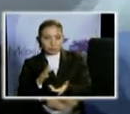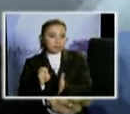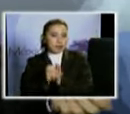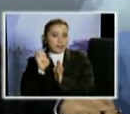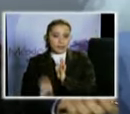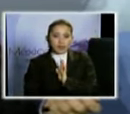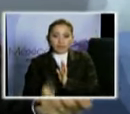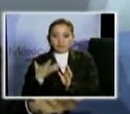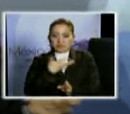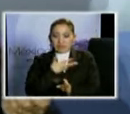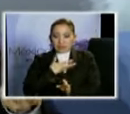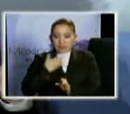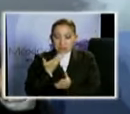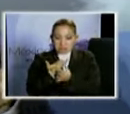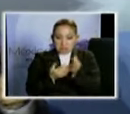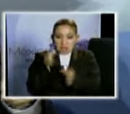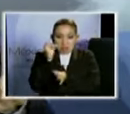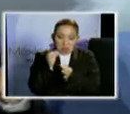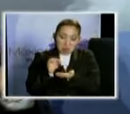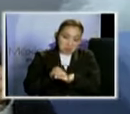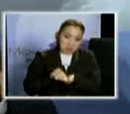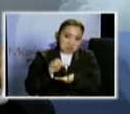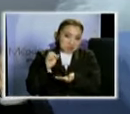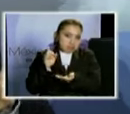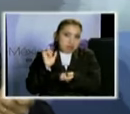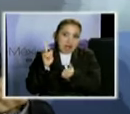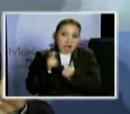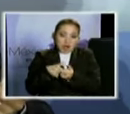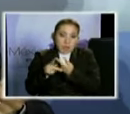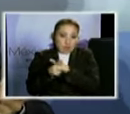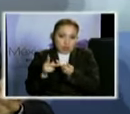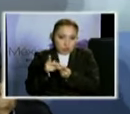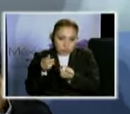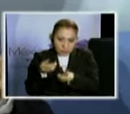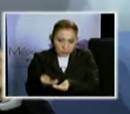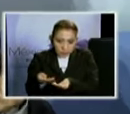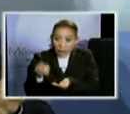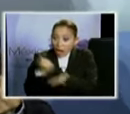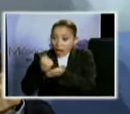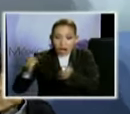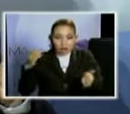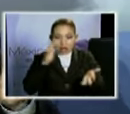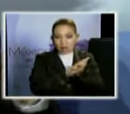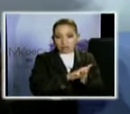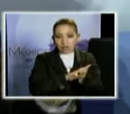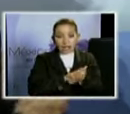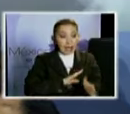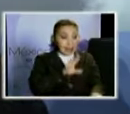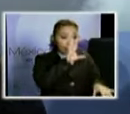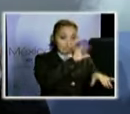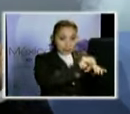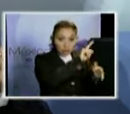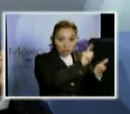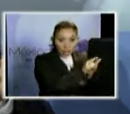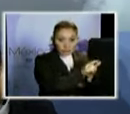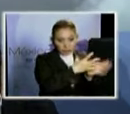la de tener en sus manos una cantidad X de un producto. Pero legalizarlo implica toda la